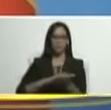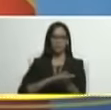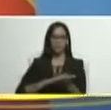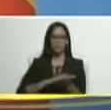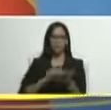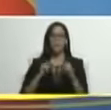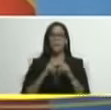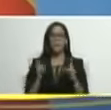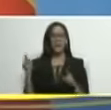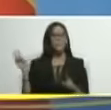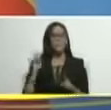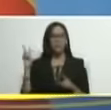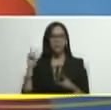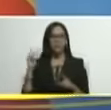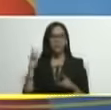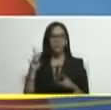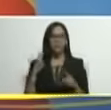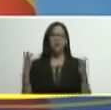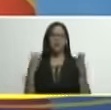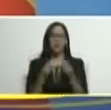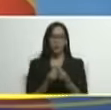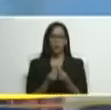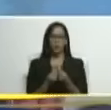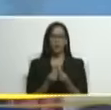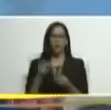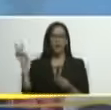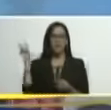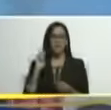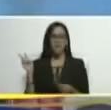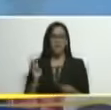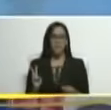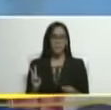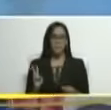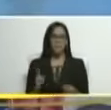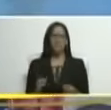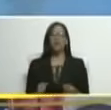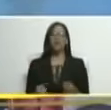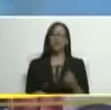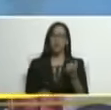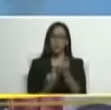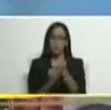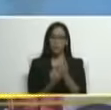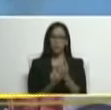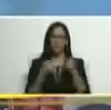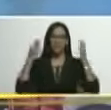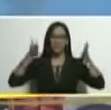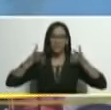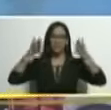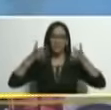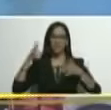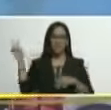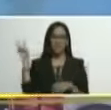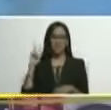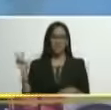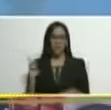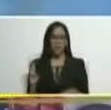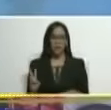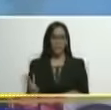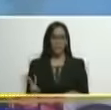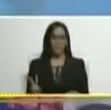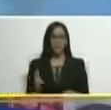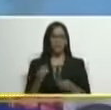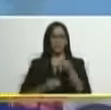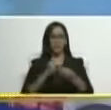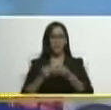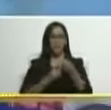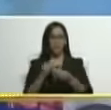pero Venezuela, junto a Vietnam, con el apoyo y la asesoría de Vietnam, que ha hecho un milagro